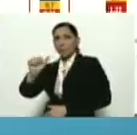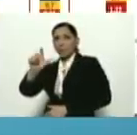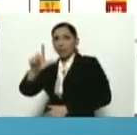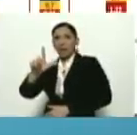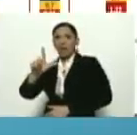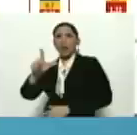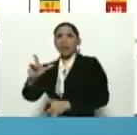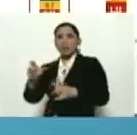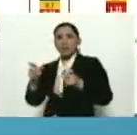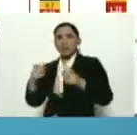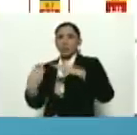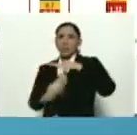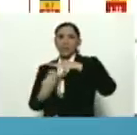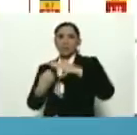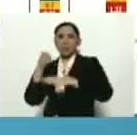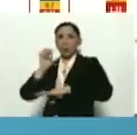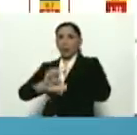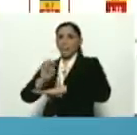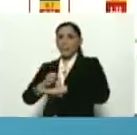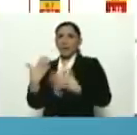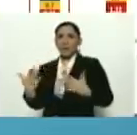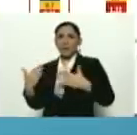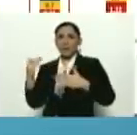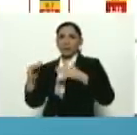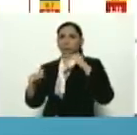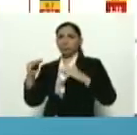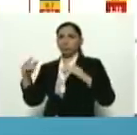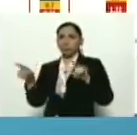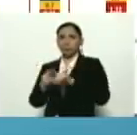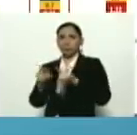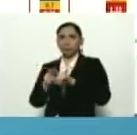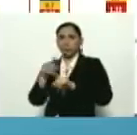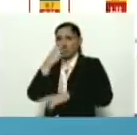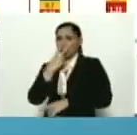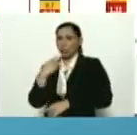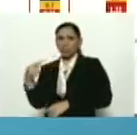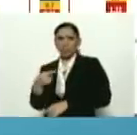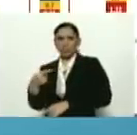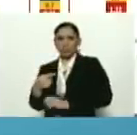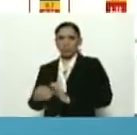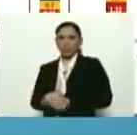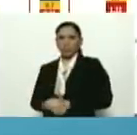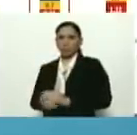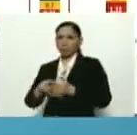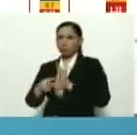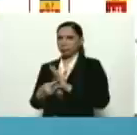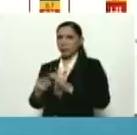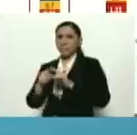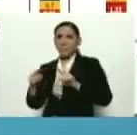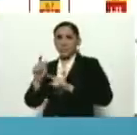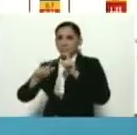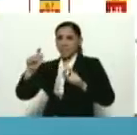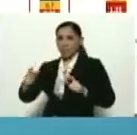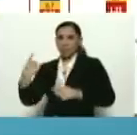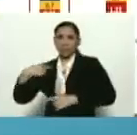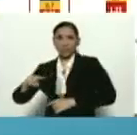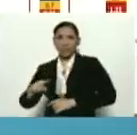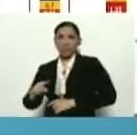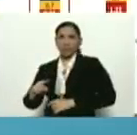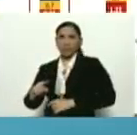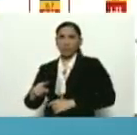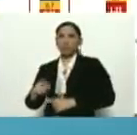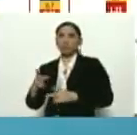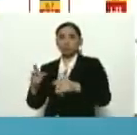de emergencia que sea equivalente a una línea de pobreza, por lo menos. Es decir, para que las personas tengan el